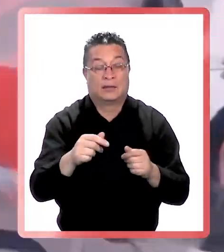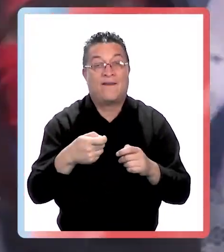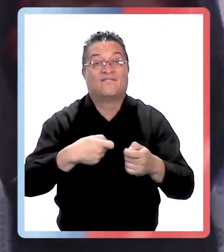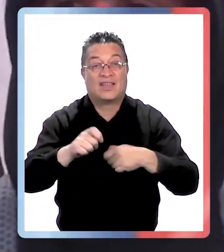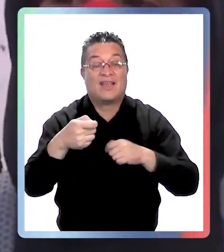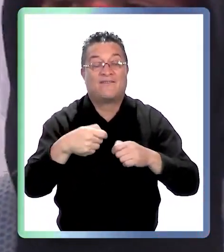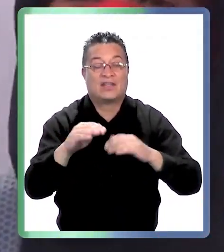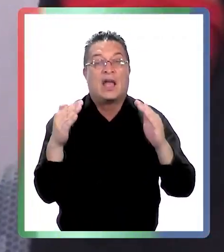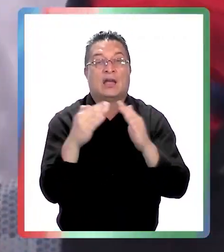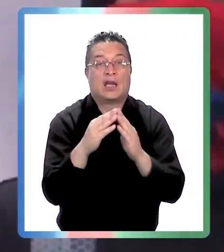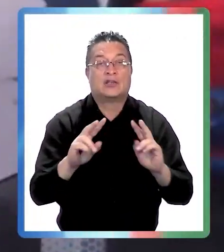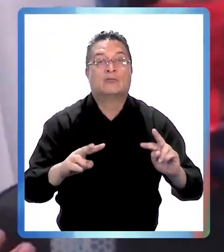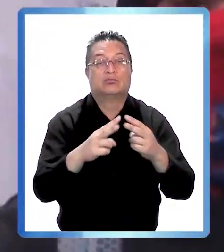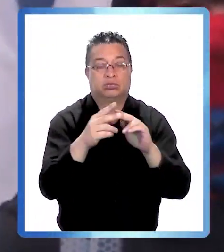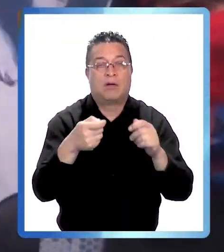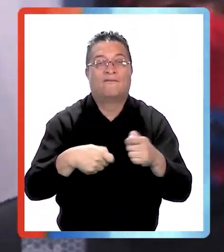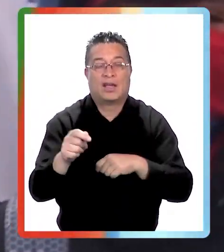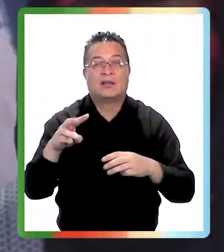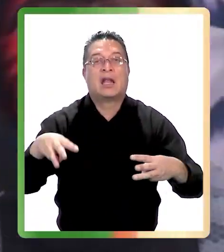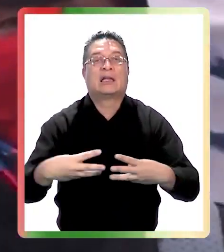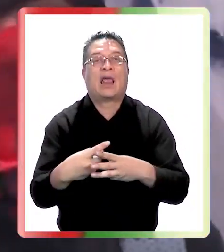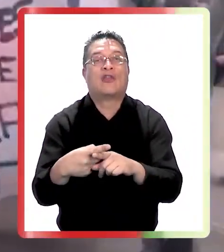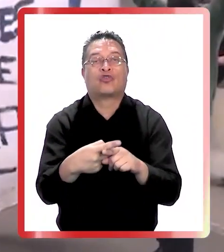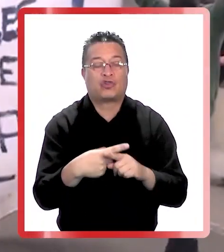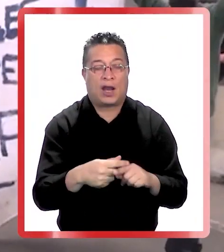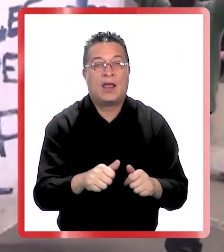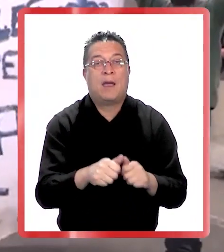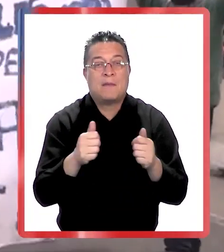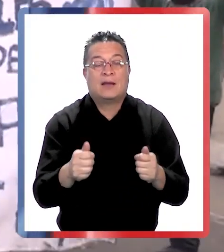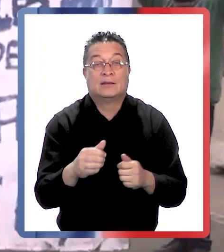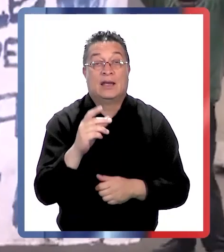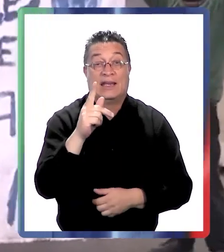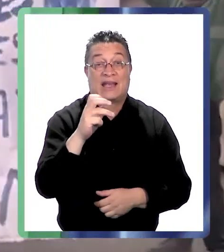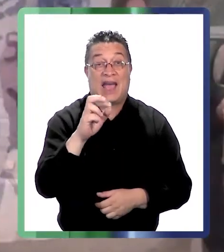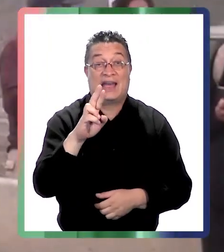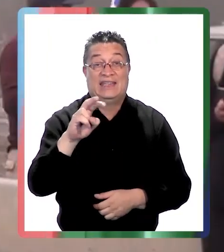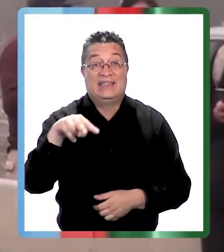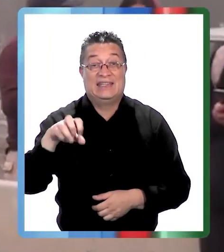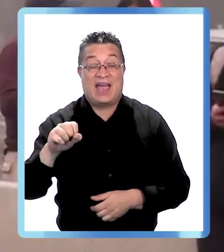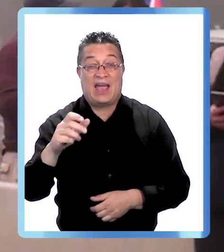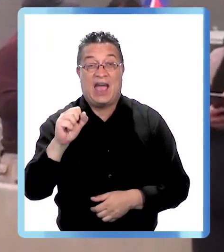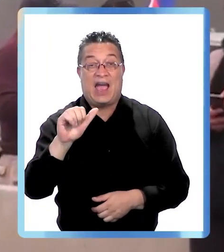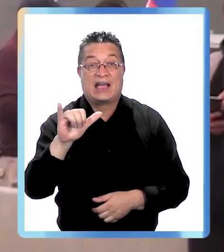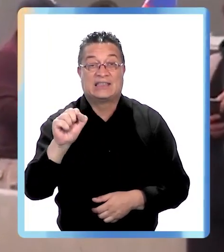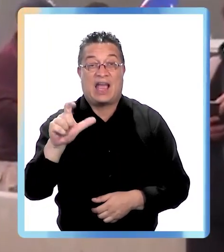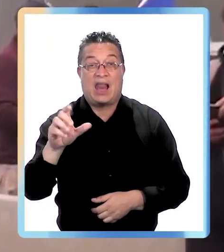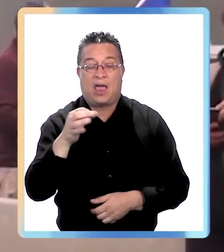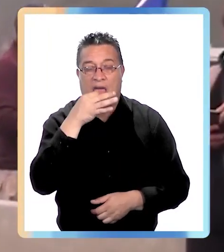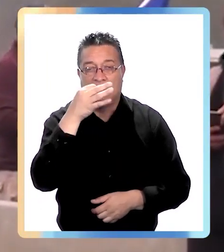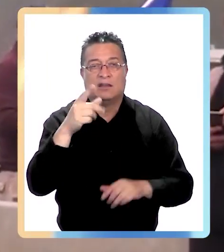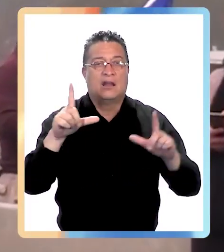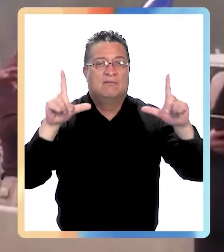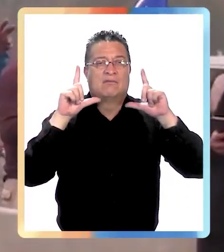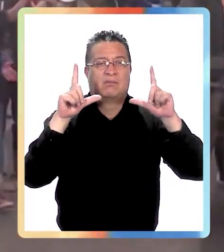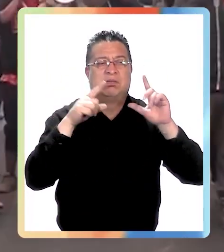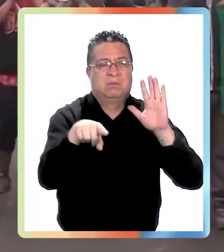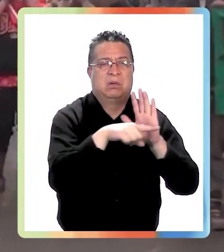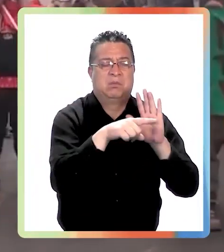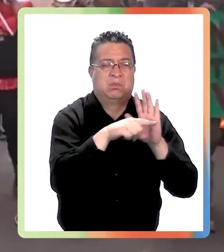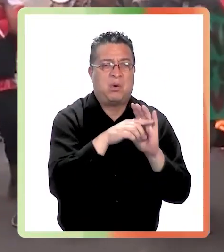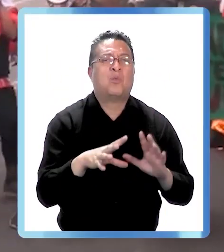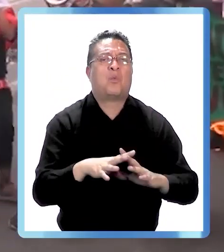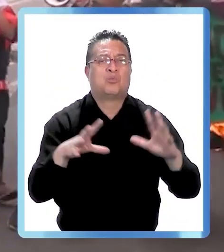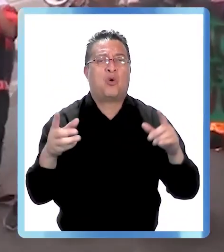sumado a venta de casas construidas en la toma a través de redes sociales. Karina Ayala responde a la cierta estigmatización de la cual han